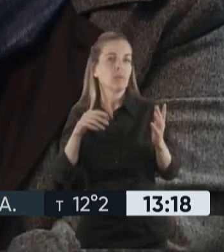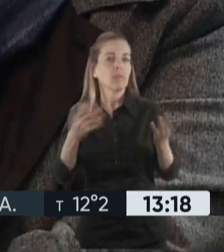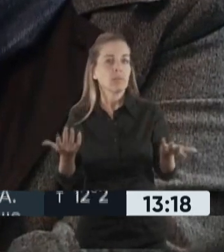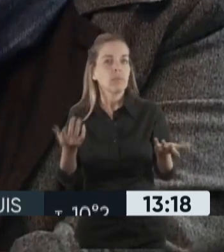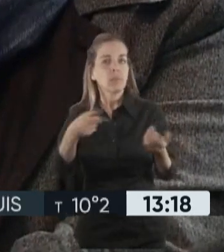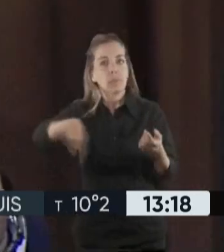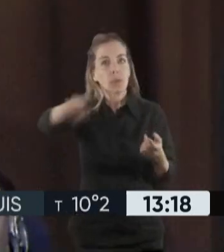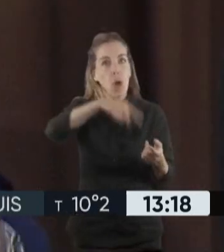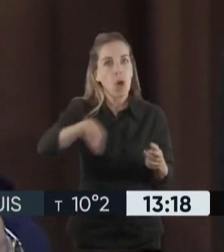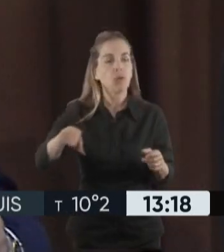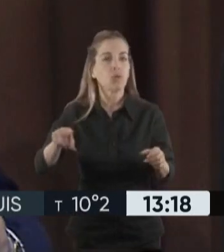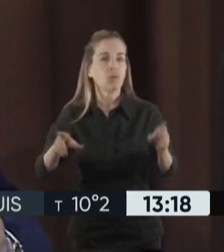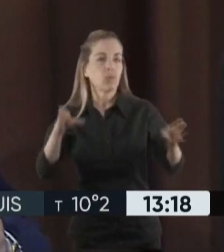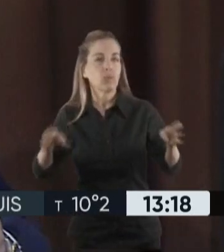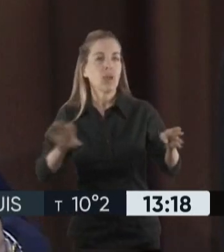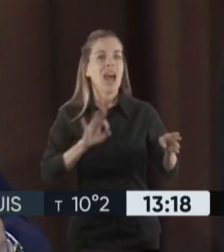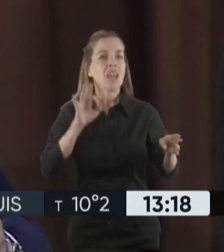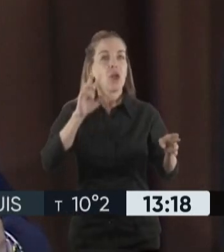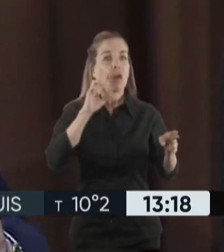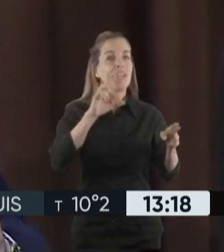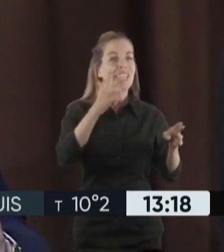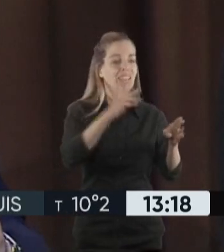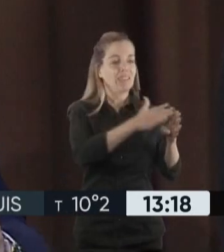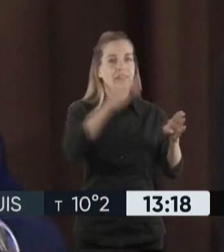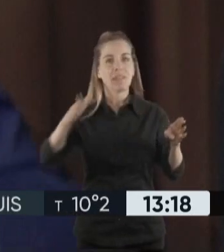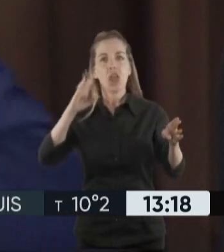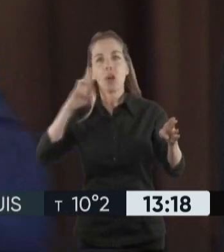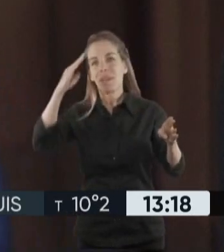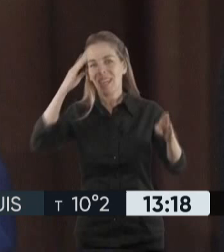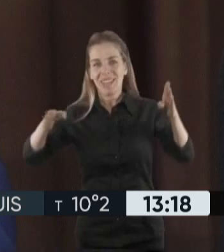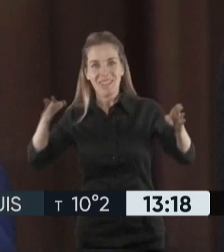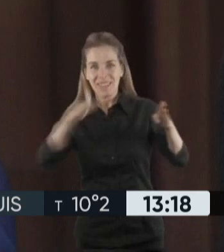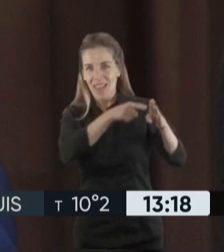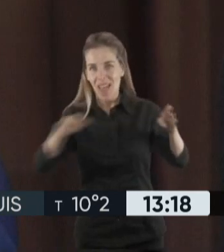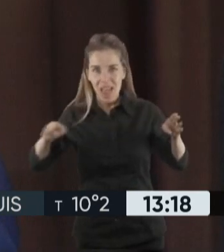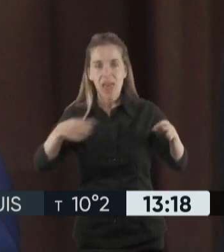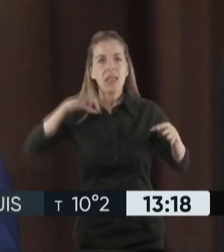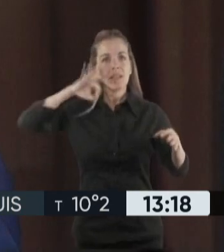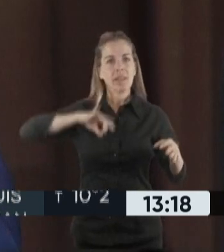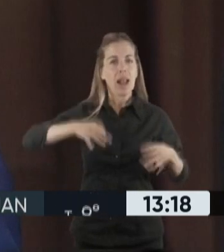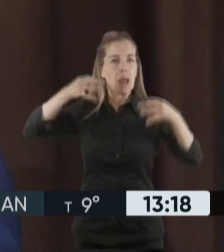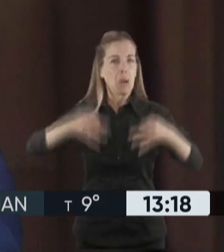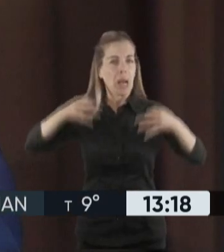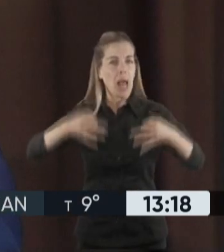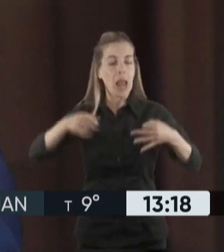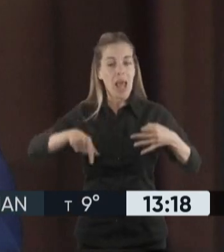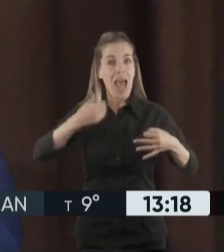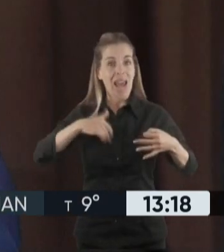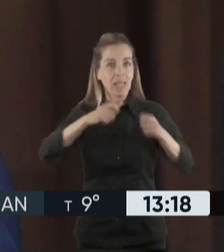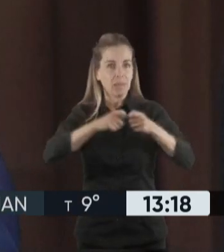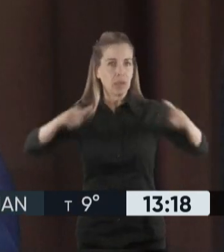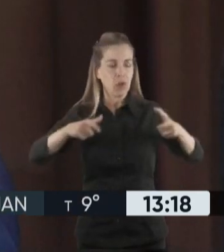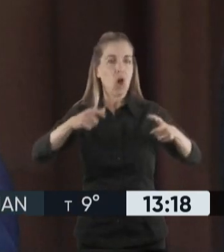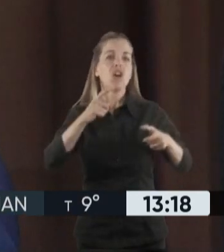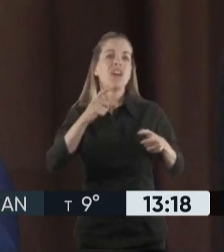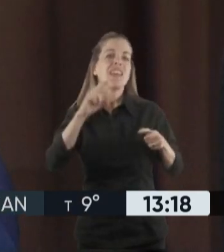Miren, entre el año 2003 y el año 2015, el salario real en la Argentina creció 19